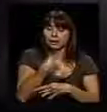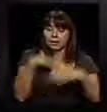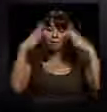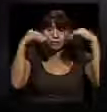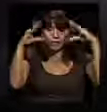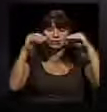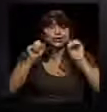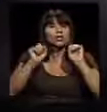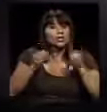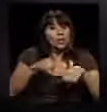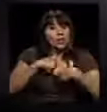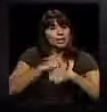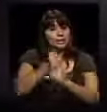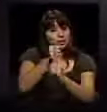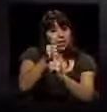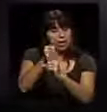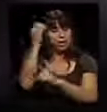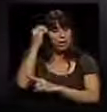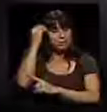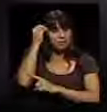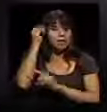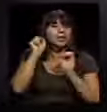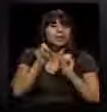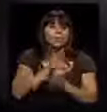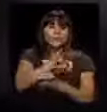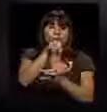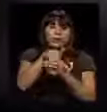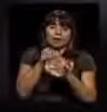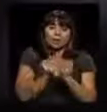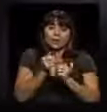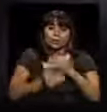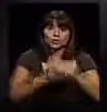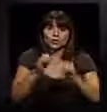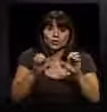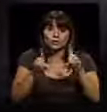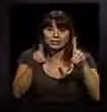formular sus criterios a partir de eso e involucrarse con el proceso de educación en sexualidad de sus hijos.